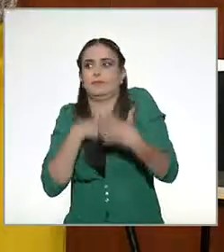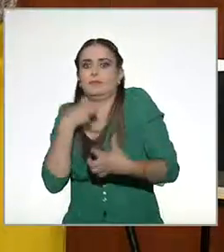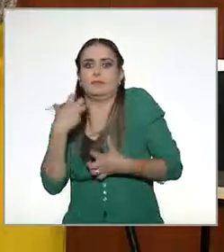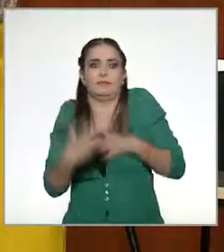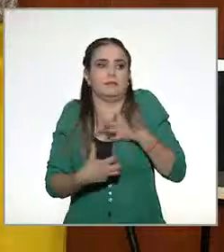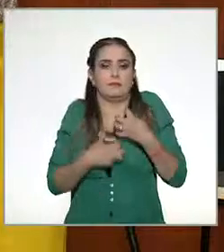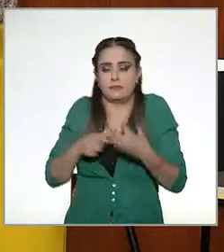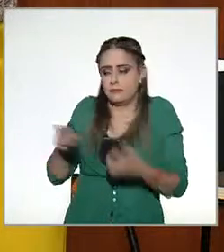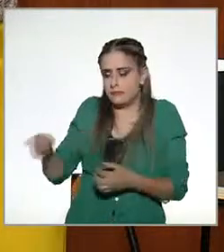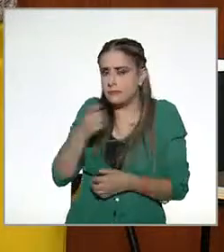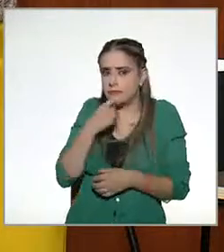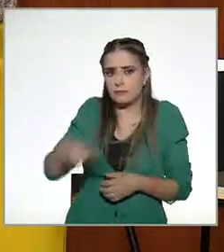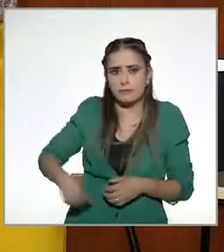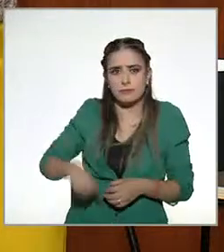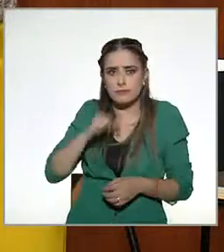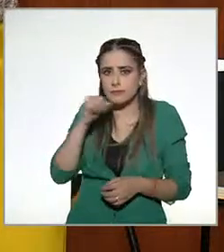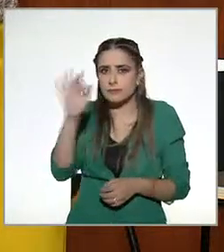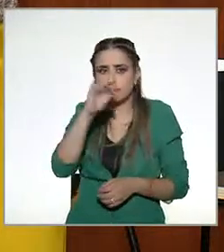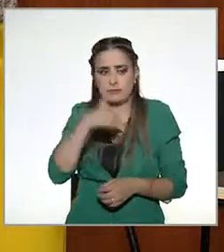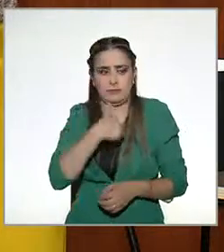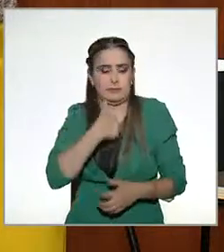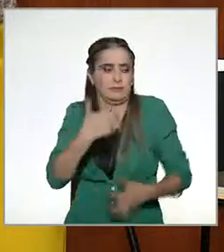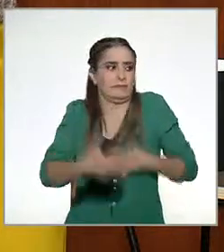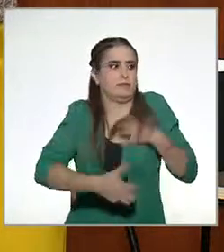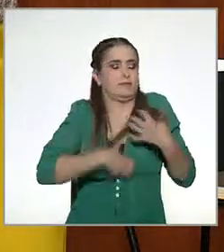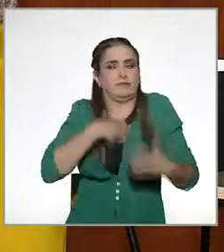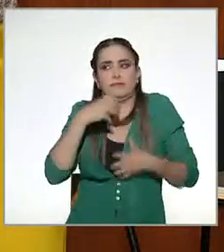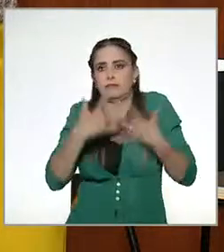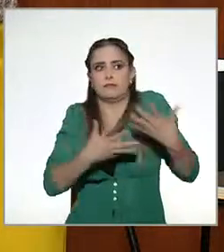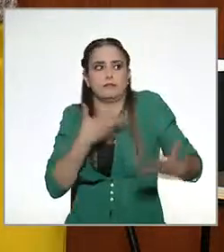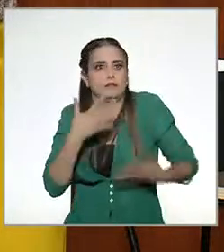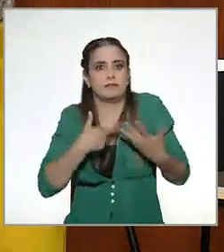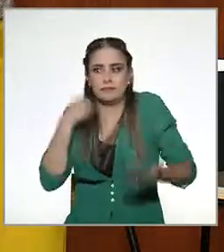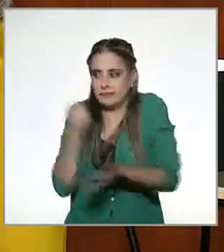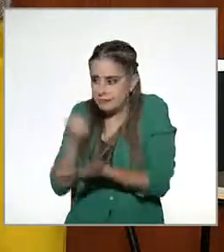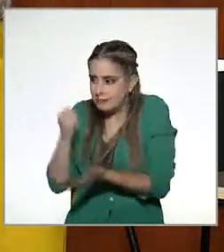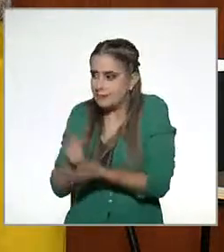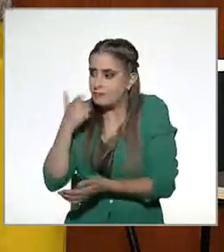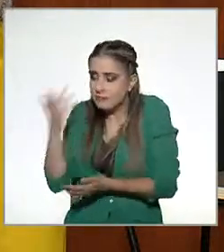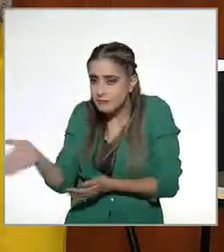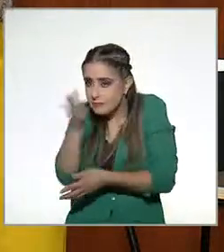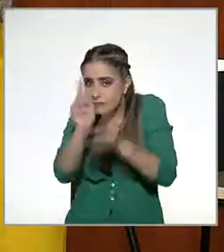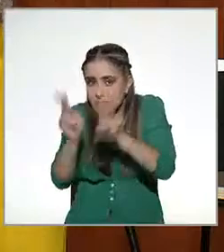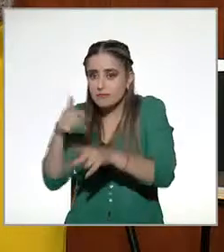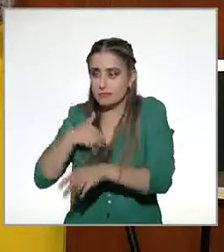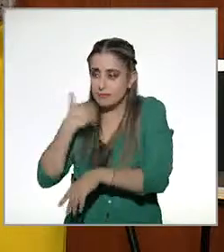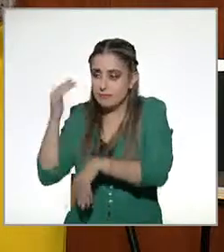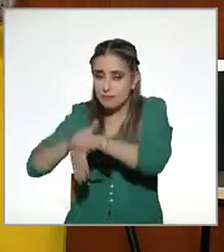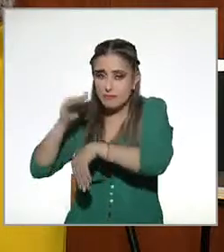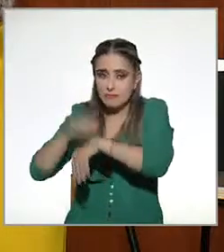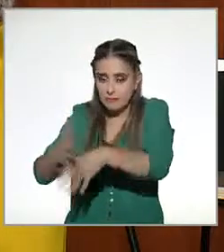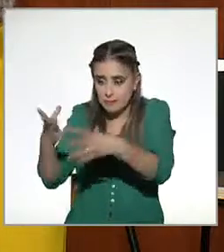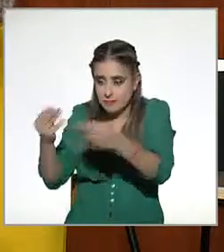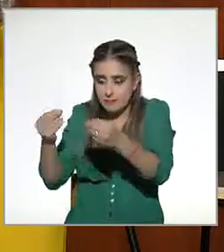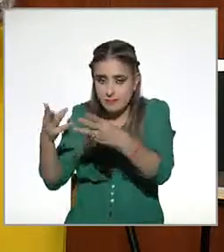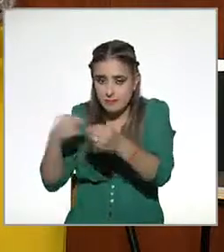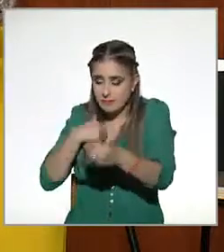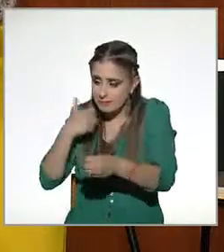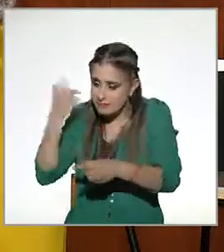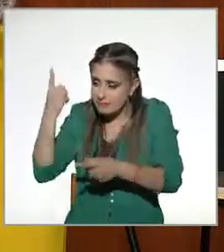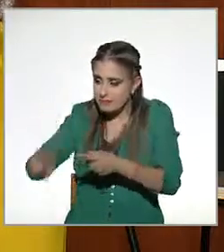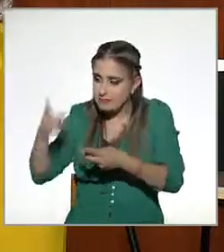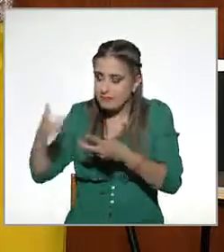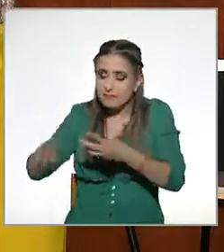ansiedad y no la del niño o la de la niña, o yo quiero que interactúe o que tenga 20 amigos y yo en las